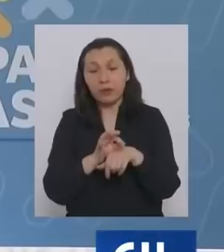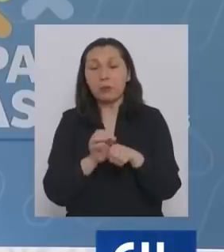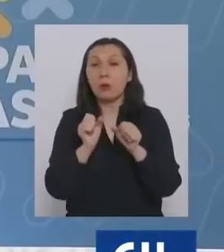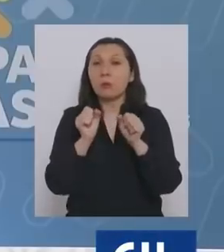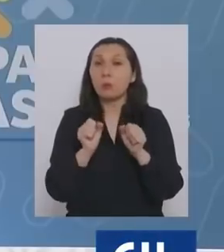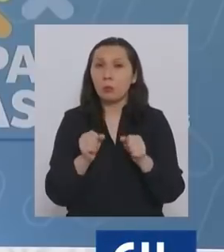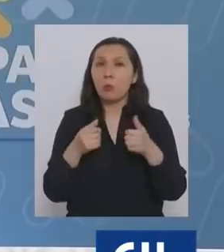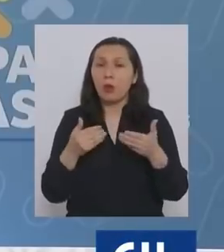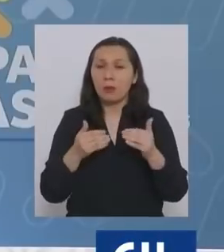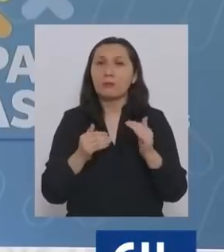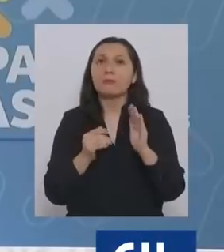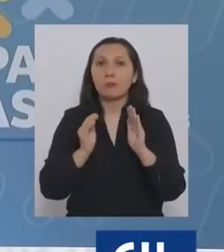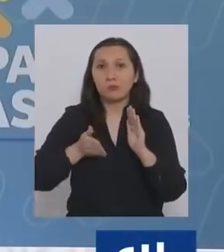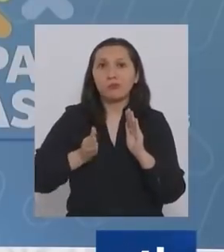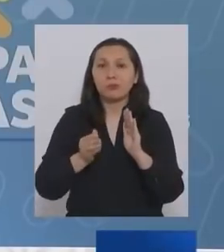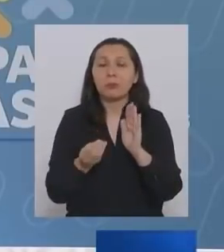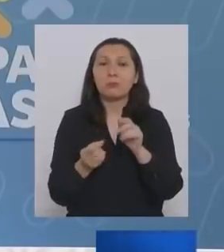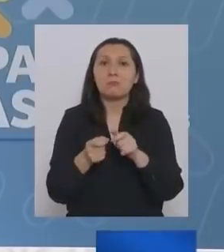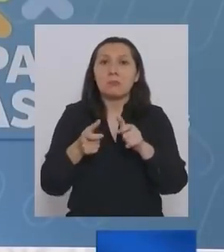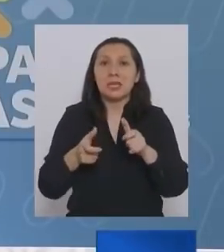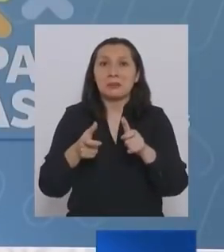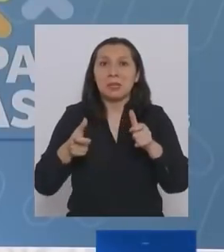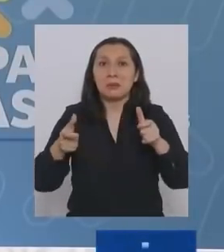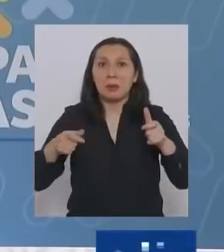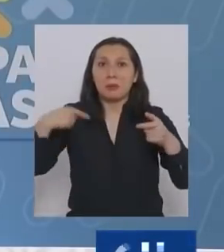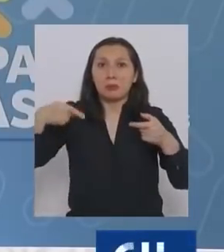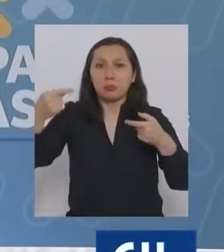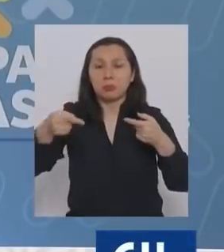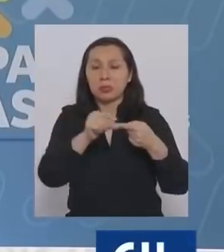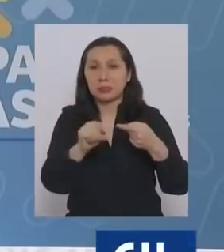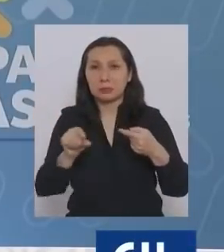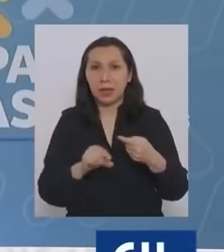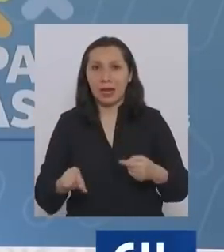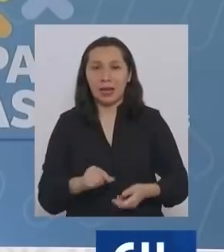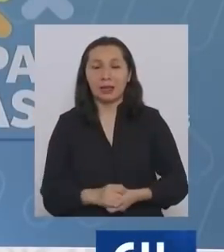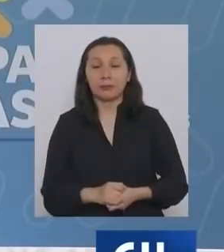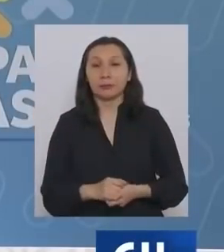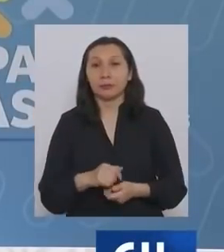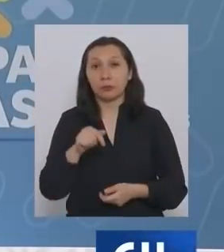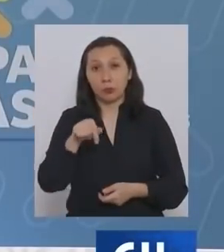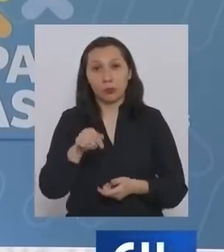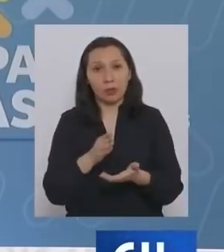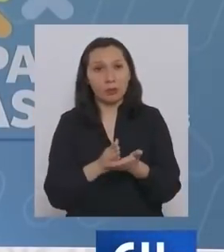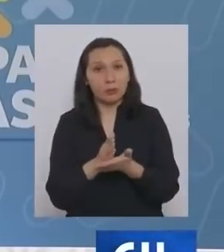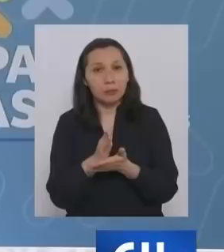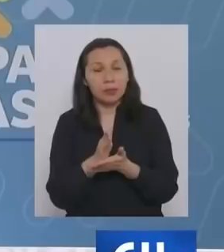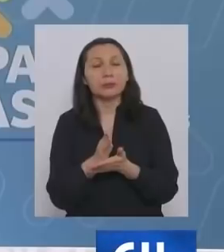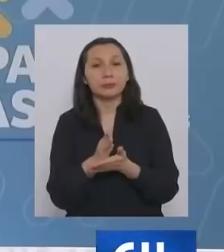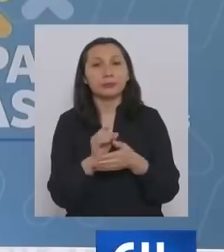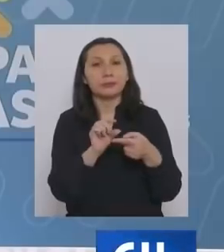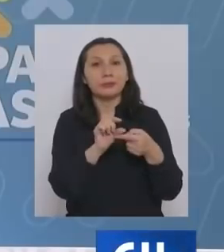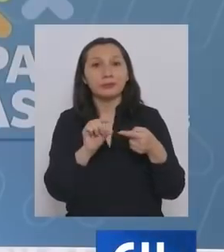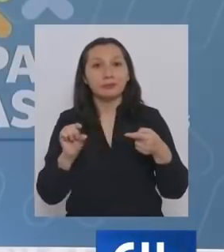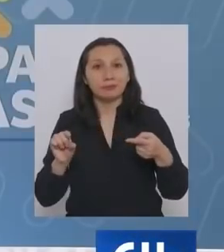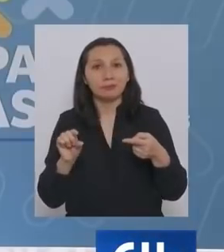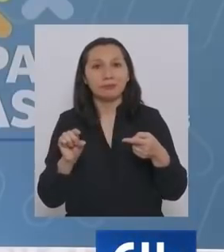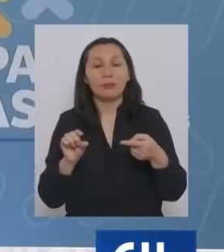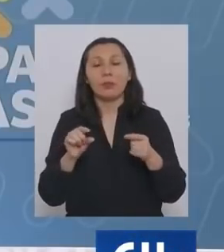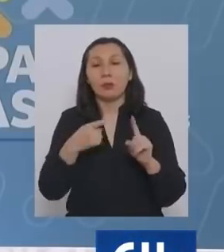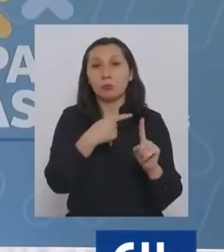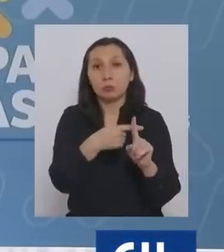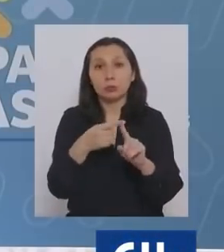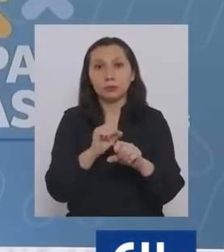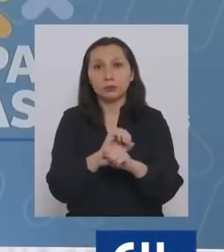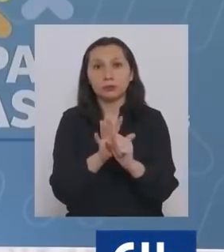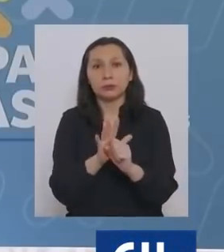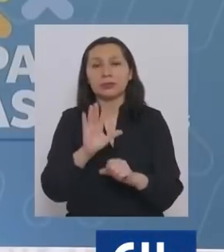probable que continúen incrementando las próximas semanas. Y hoy iniciamos con una nueva semana con una